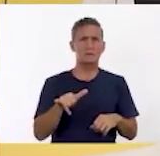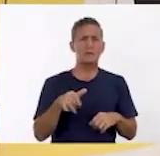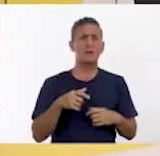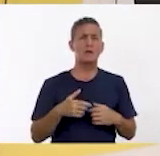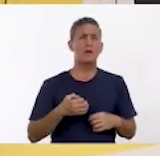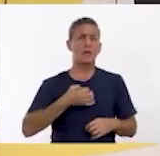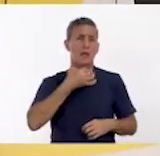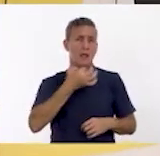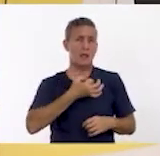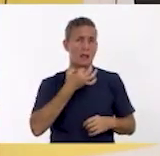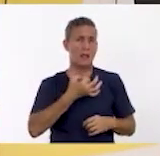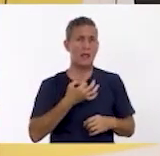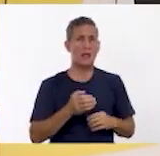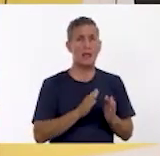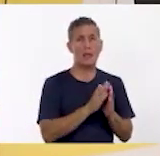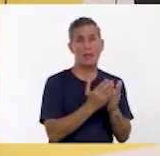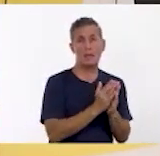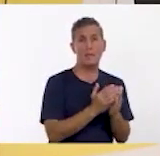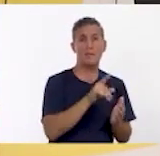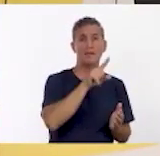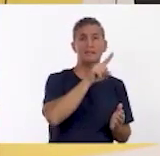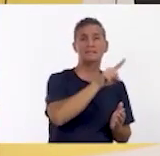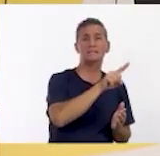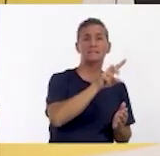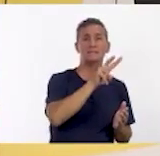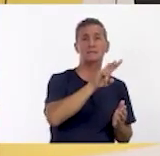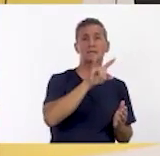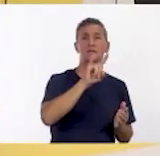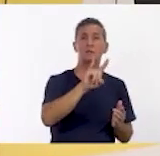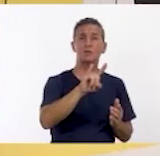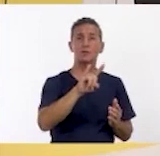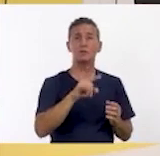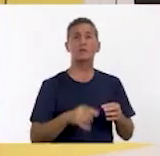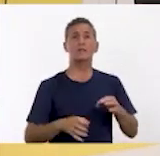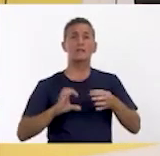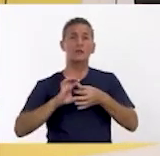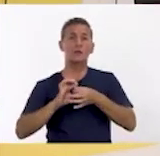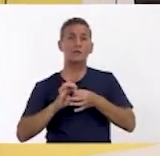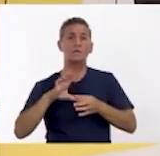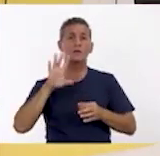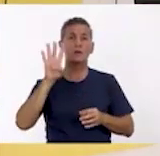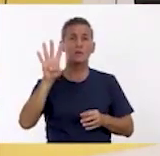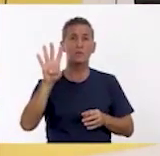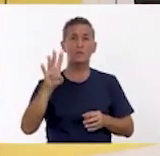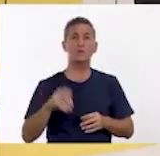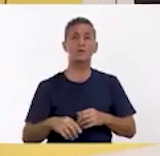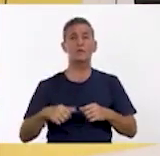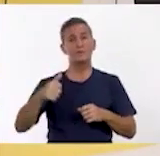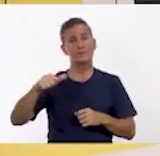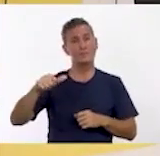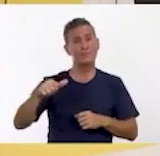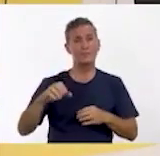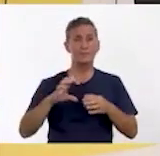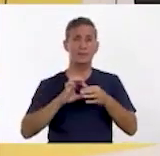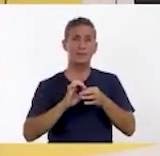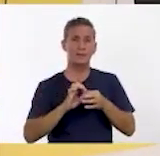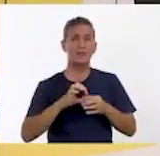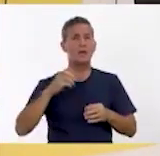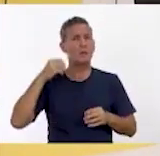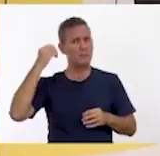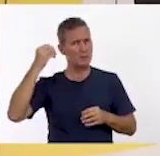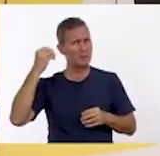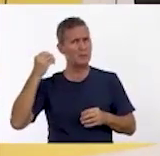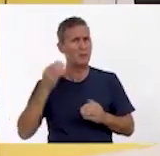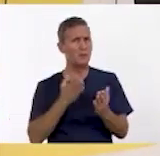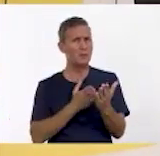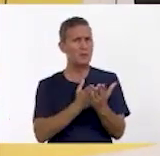está en la página 129 de Geografía 4, 10º grado. Pensamos que van a seguir estudiando, que van a